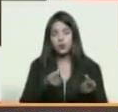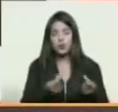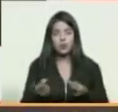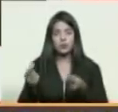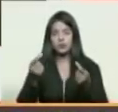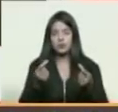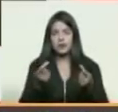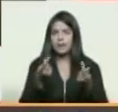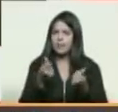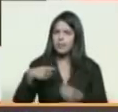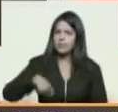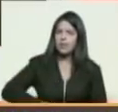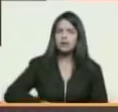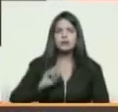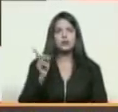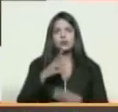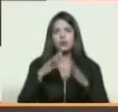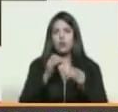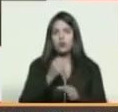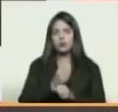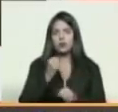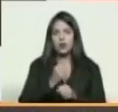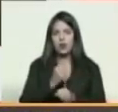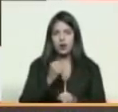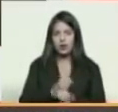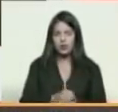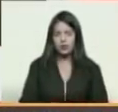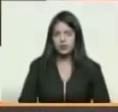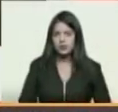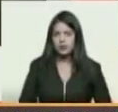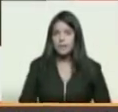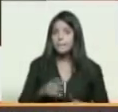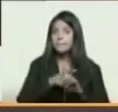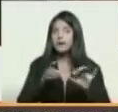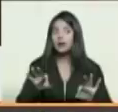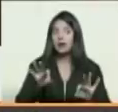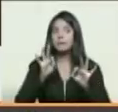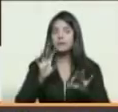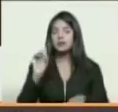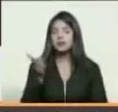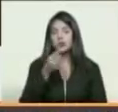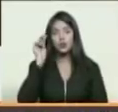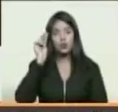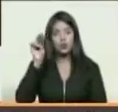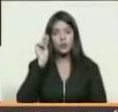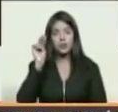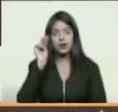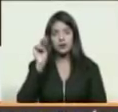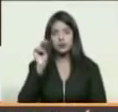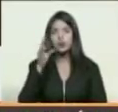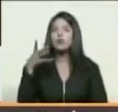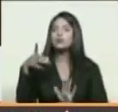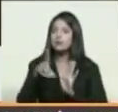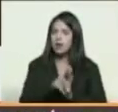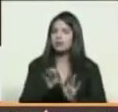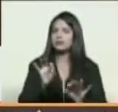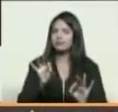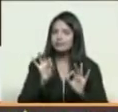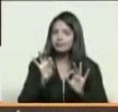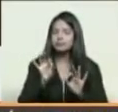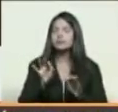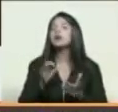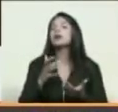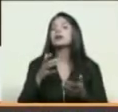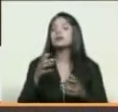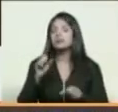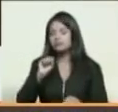El salario de los trabajadores y trabajadoras, y en especial de nuestros maestros y maestras, es un derecho sagrado y lo